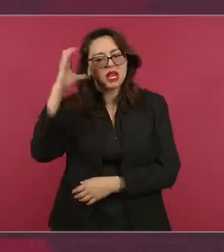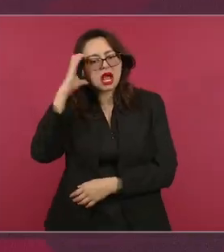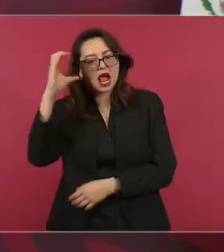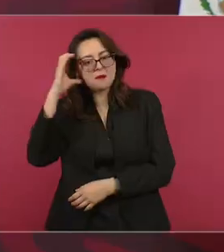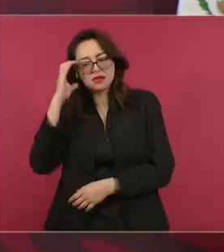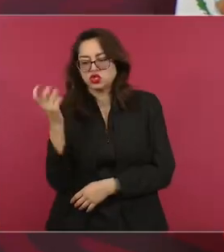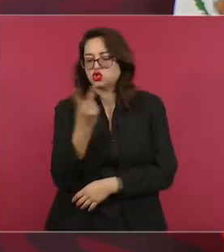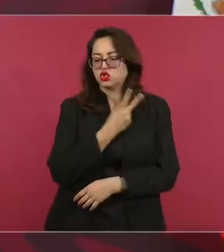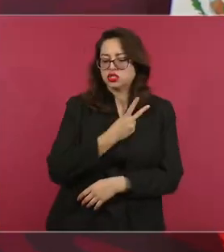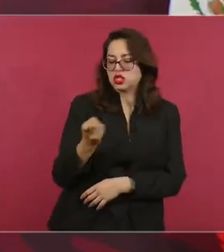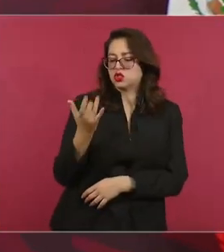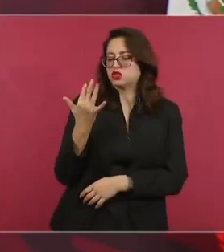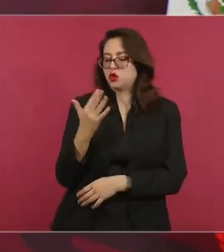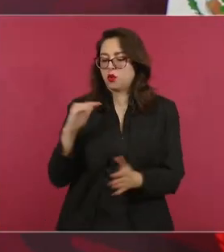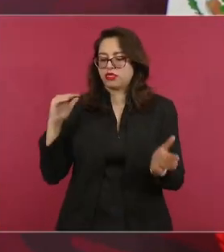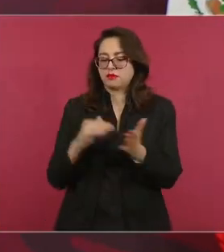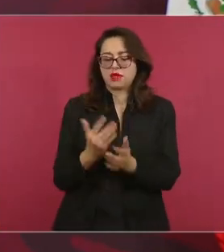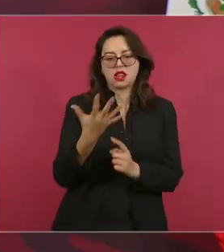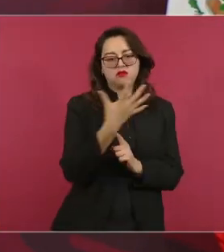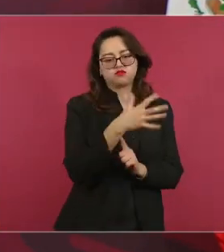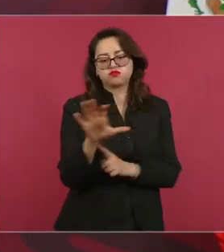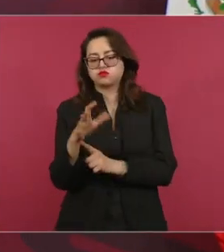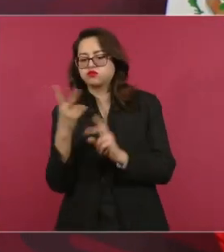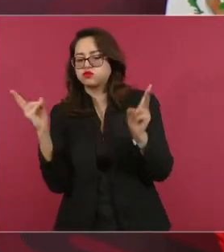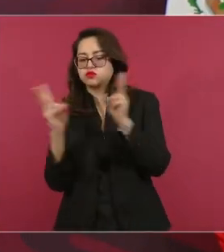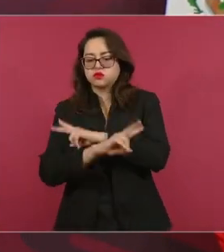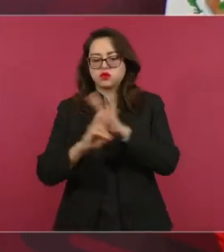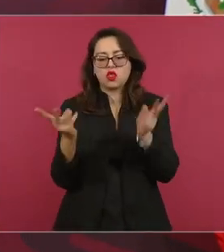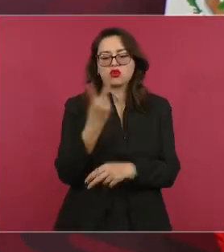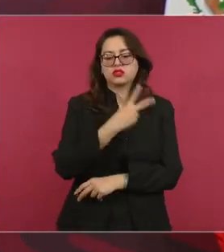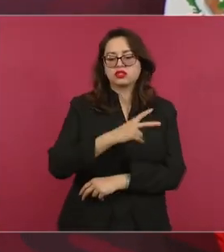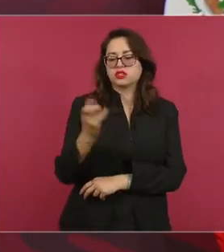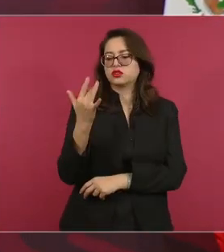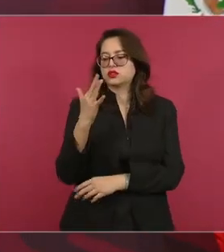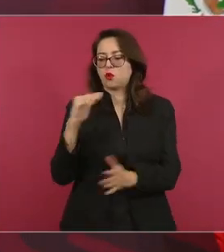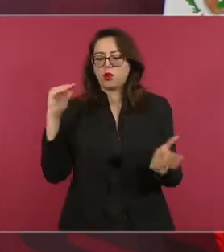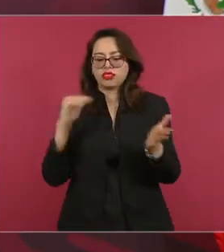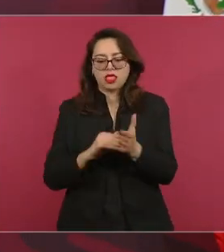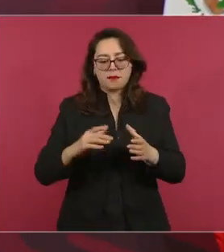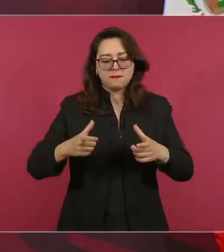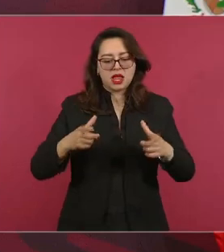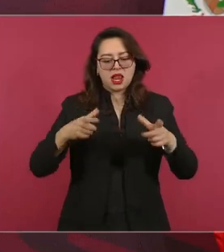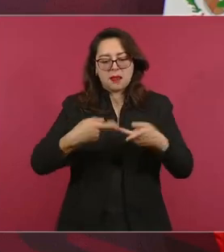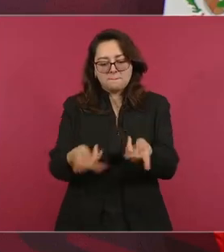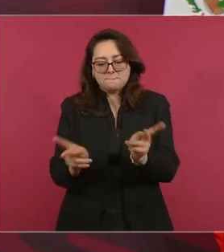250 mil ventiladores, 250 mil vajillas, sartenes.